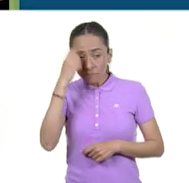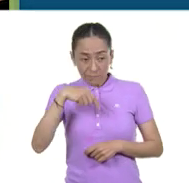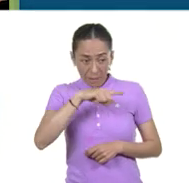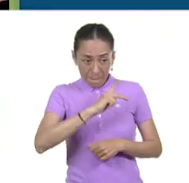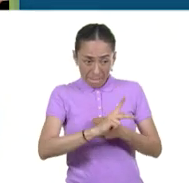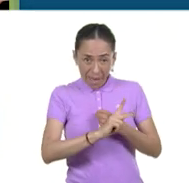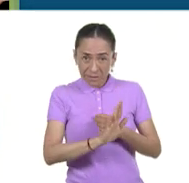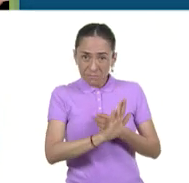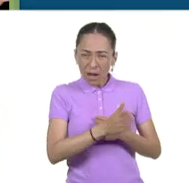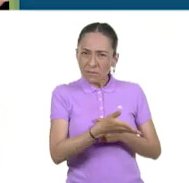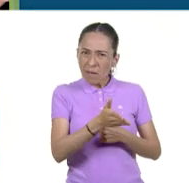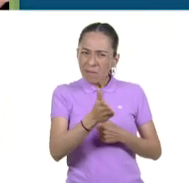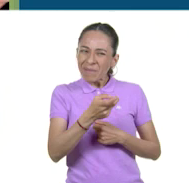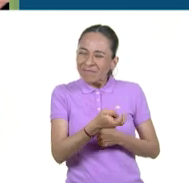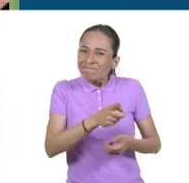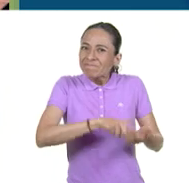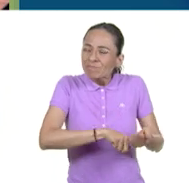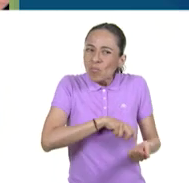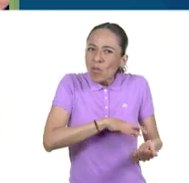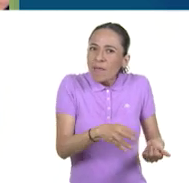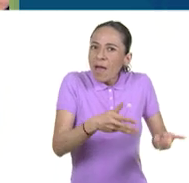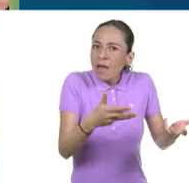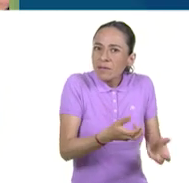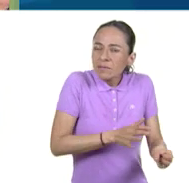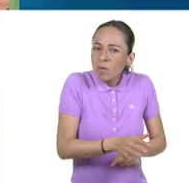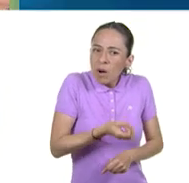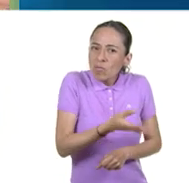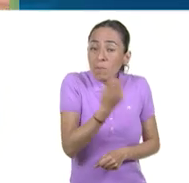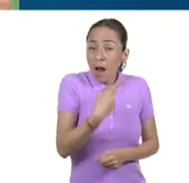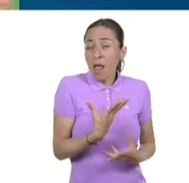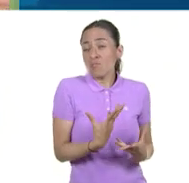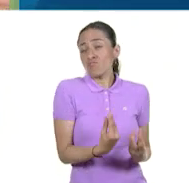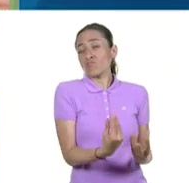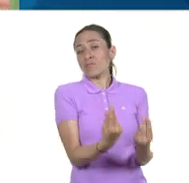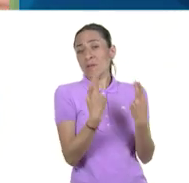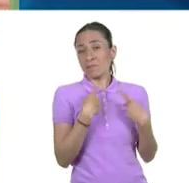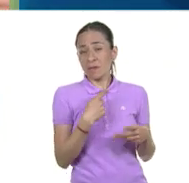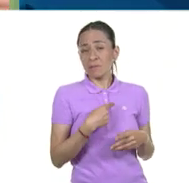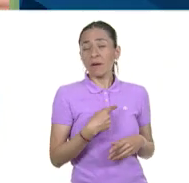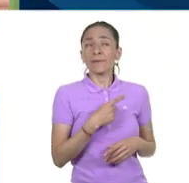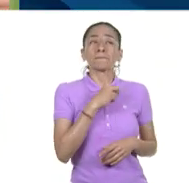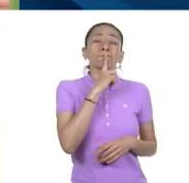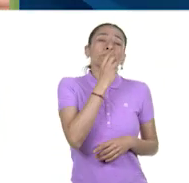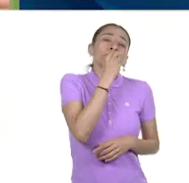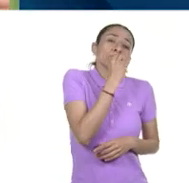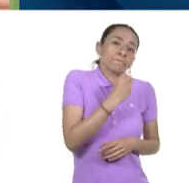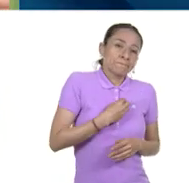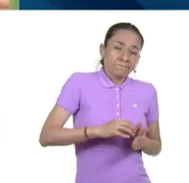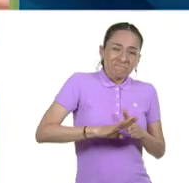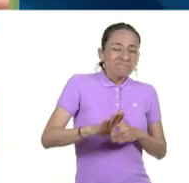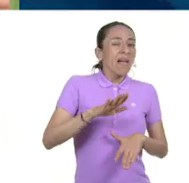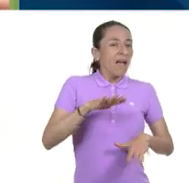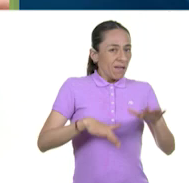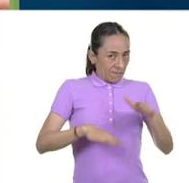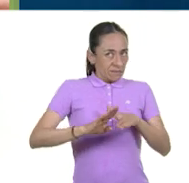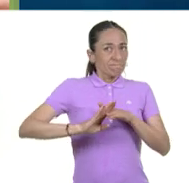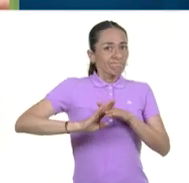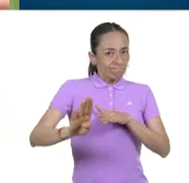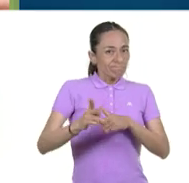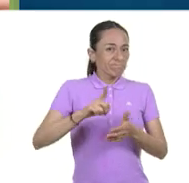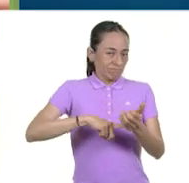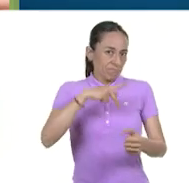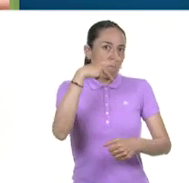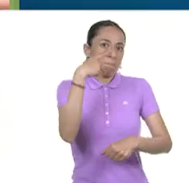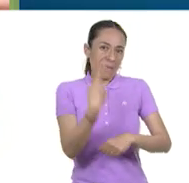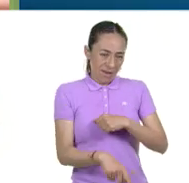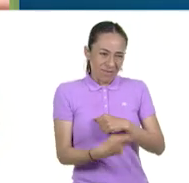expulsores para evitar que tanta gente migre en condiciones muchas veces riesgosas. Y por otro